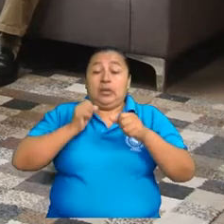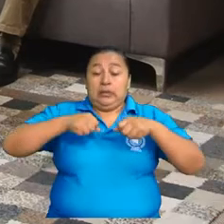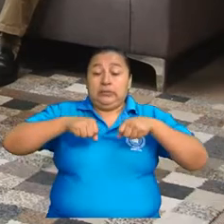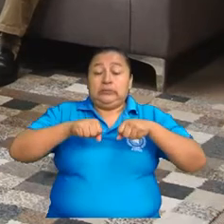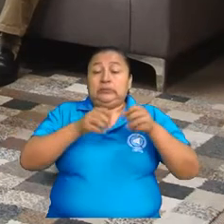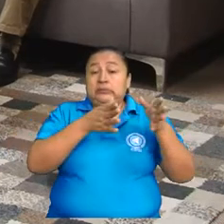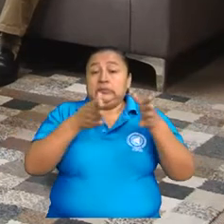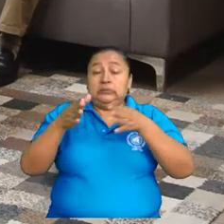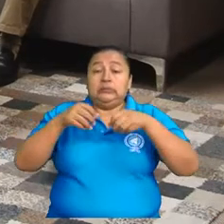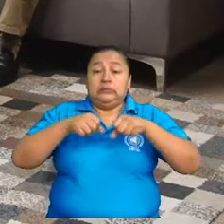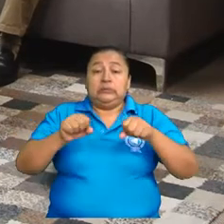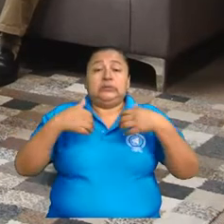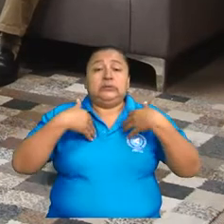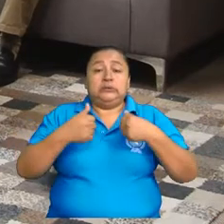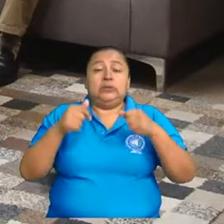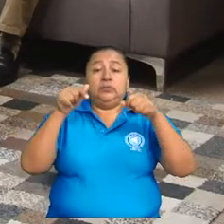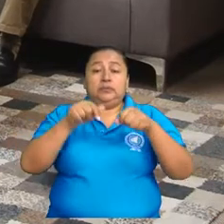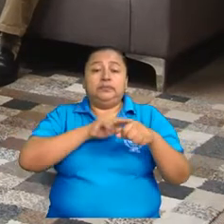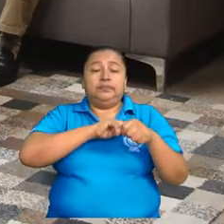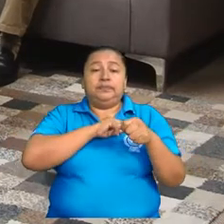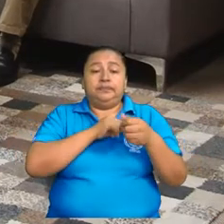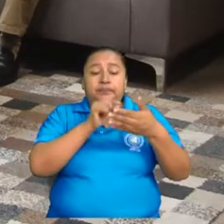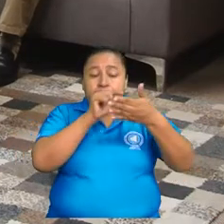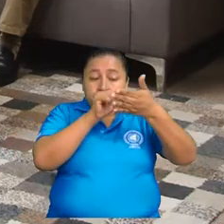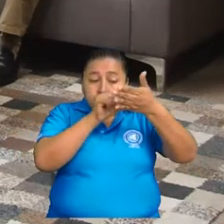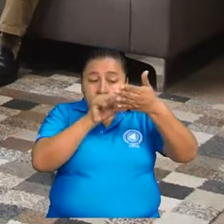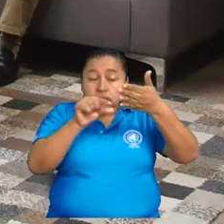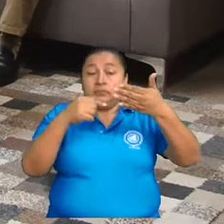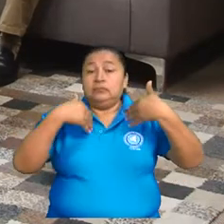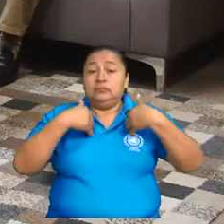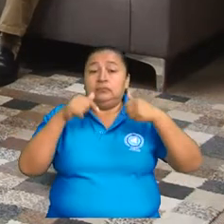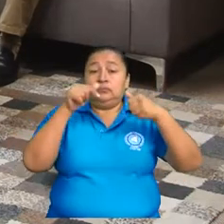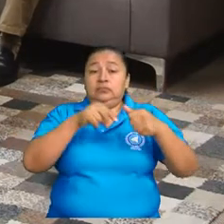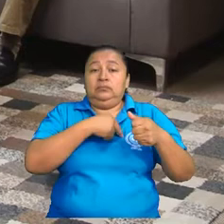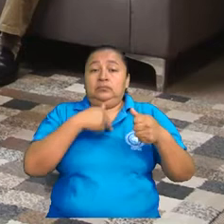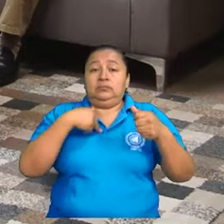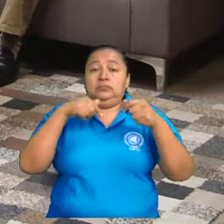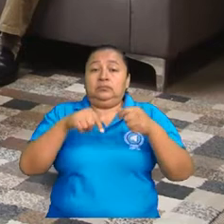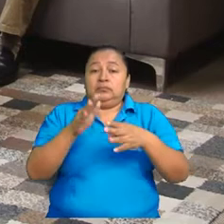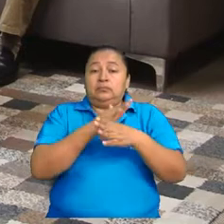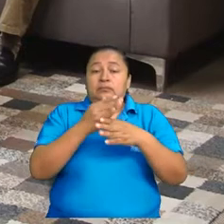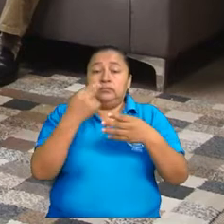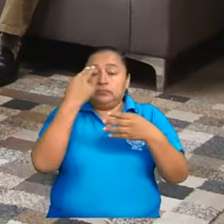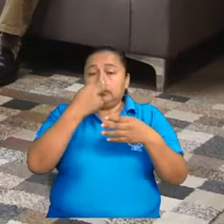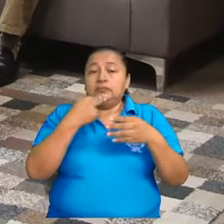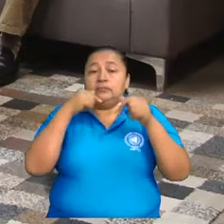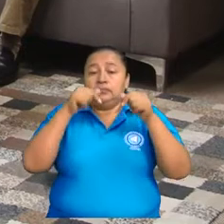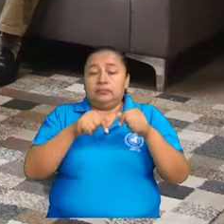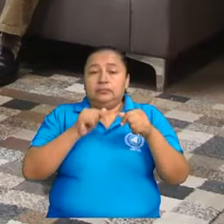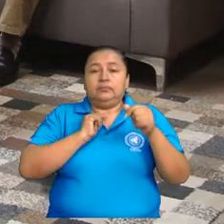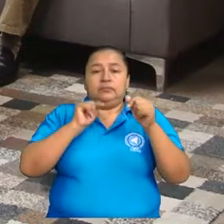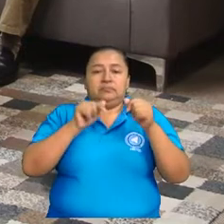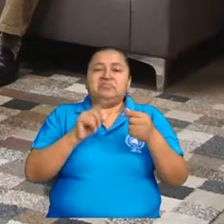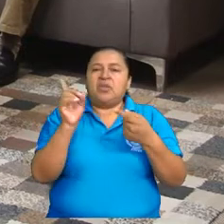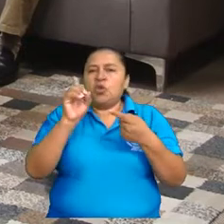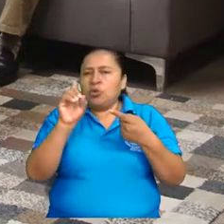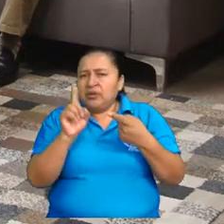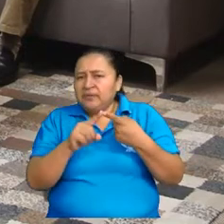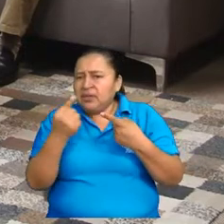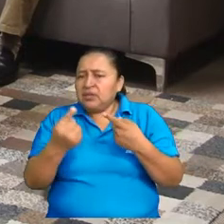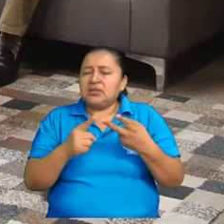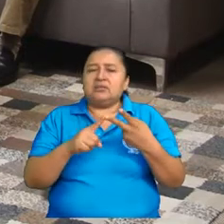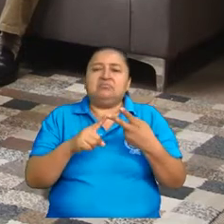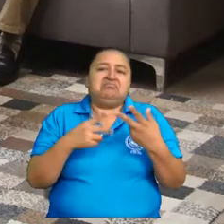salud. Ahí hay un elemento pequeño de salud donde te hace una serie de preguntas, qué síntomas tiene, de dónde viene,